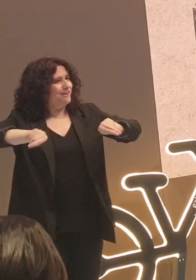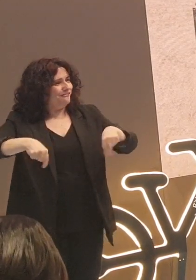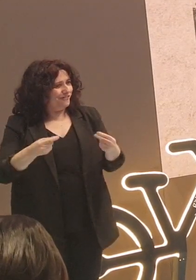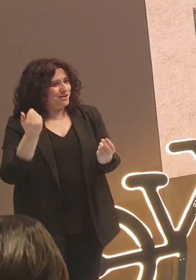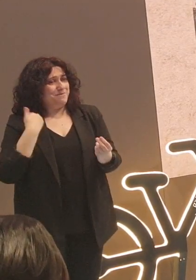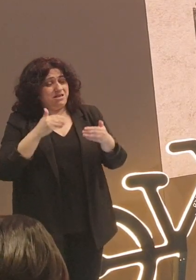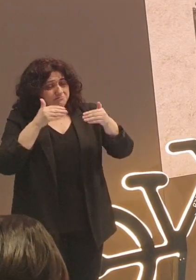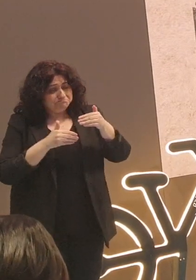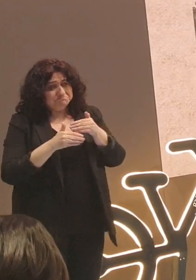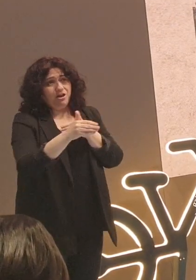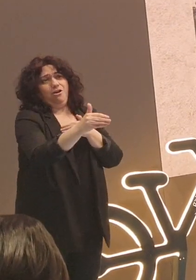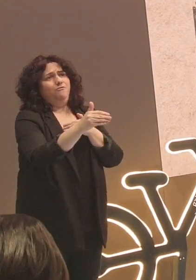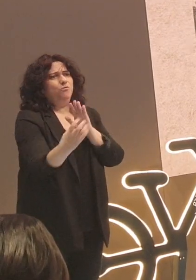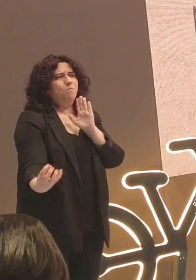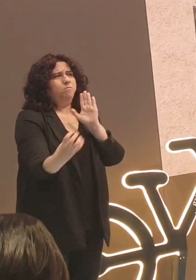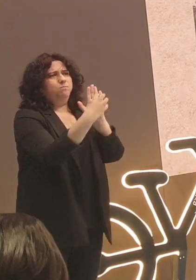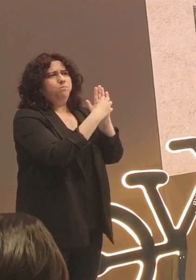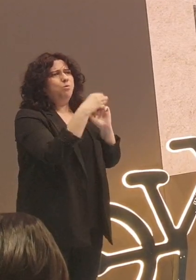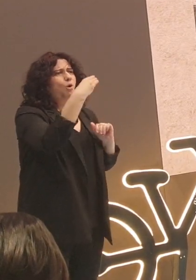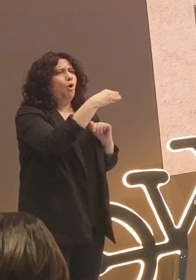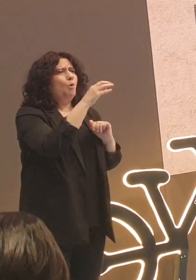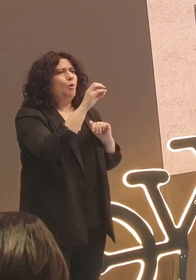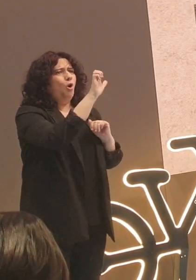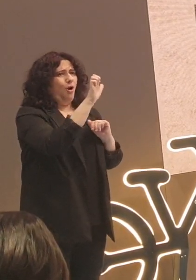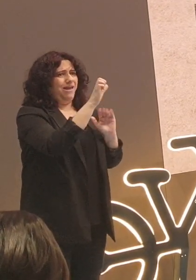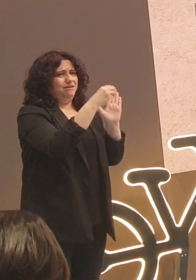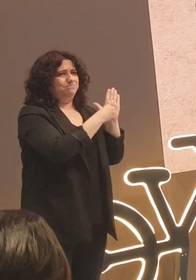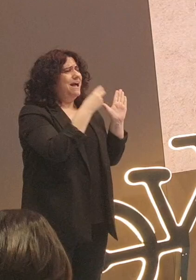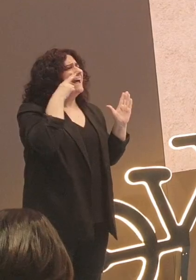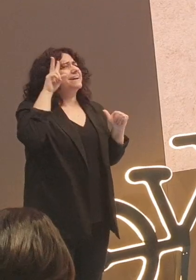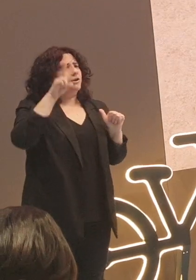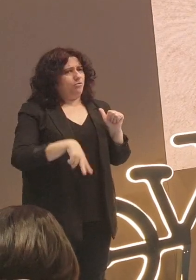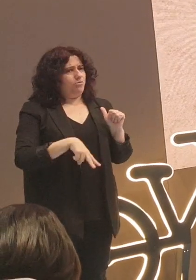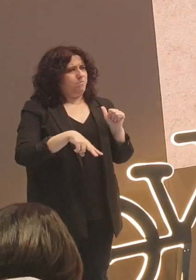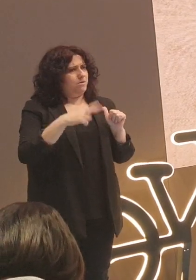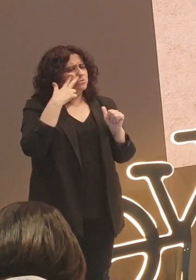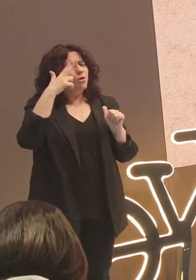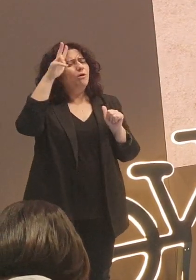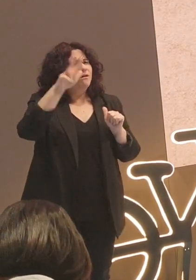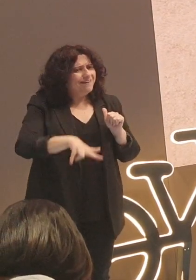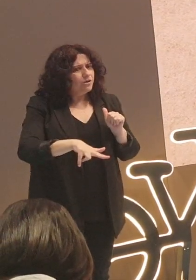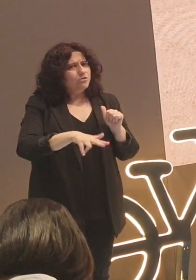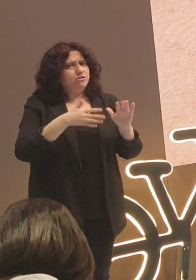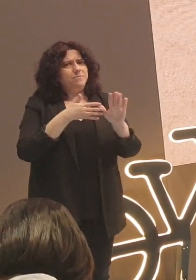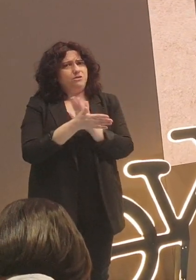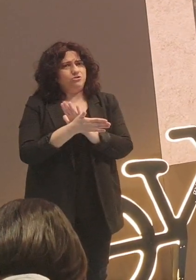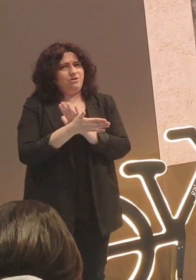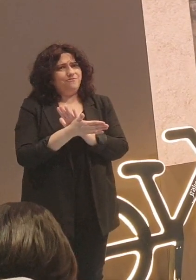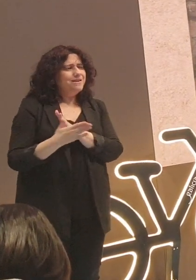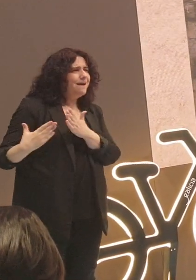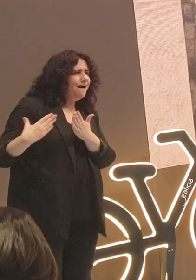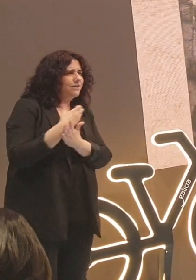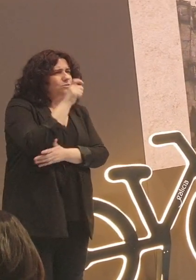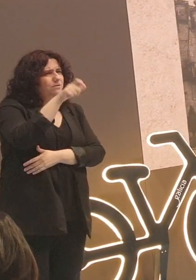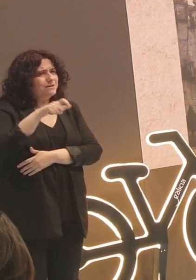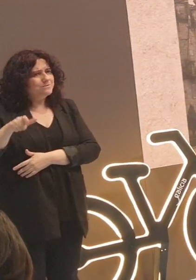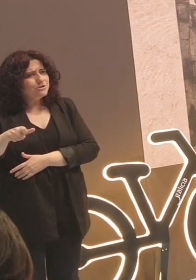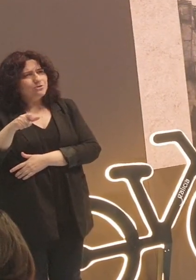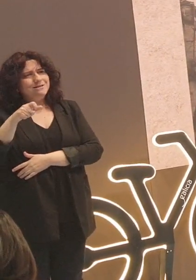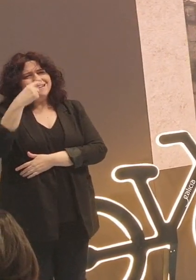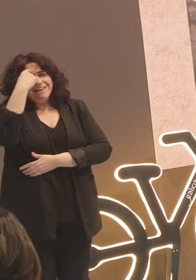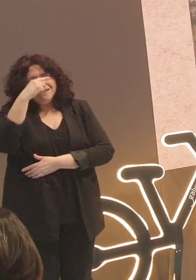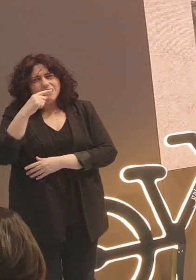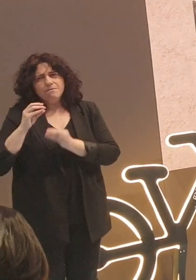verá publicado en el BOE. Supone un reconocimiento a todos los arbenses que han sabido pues crear